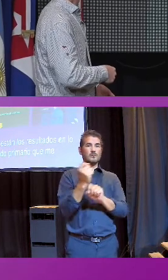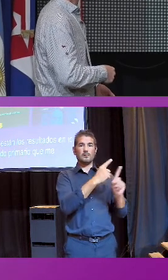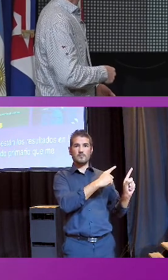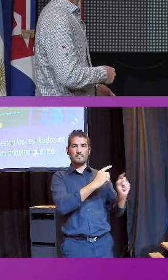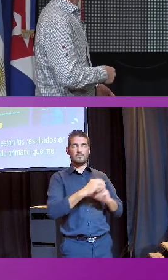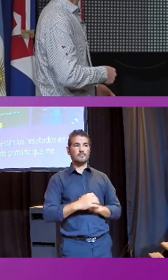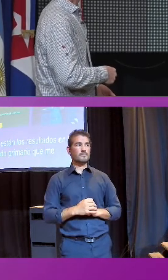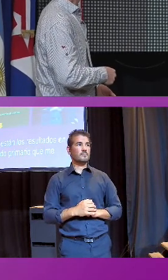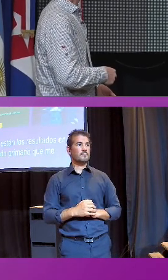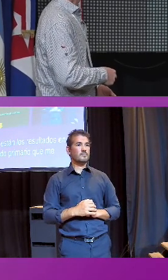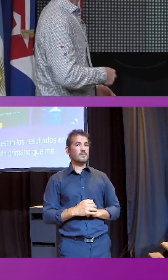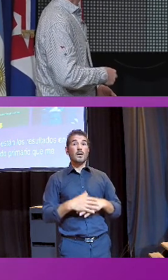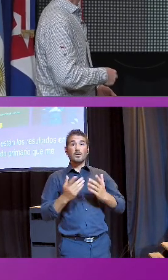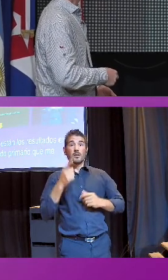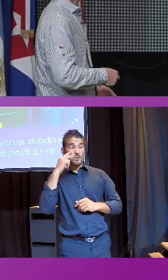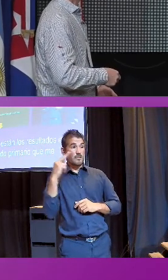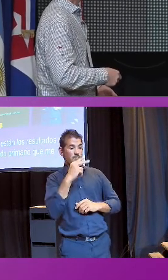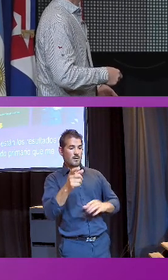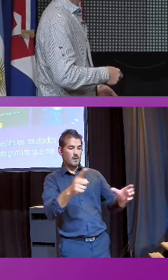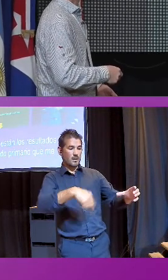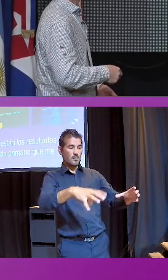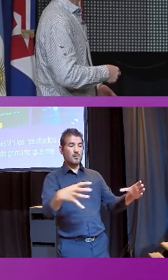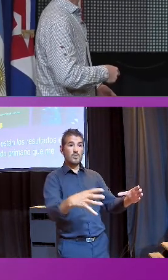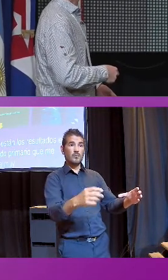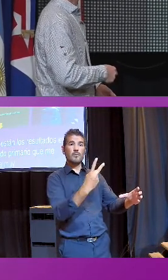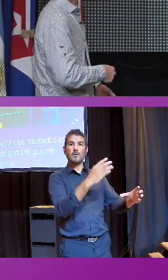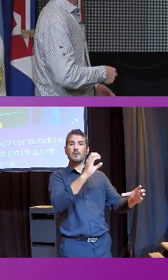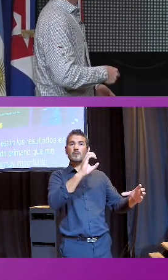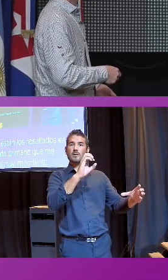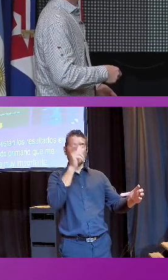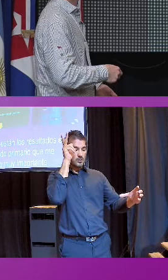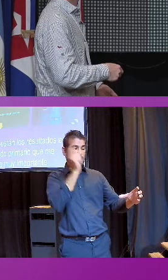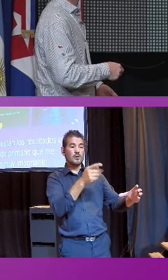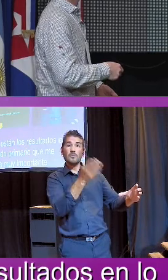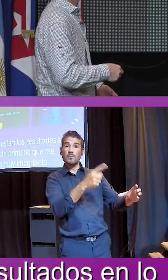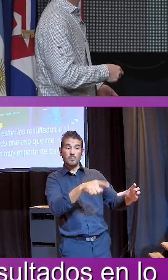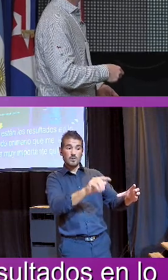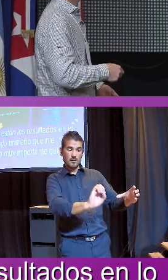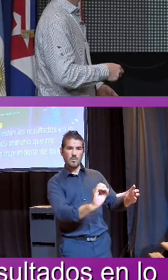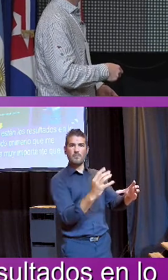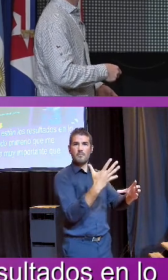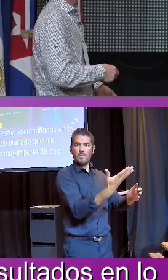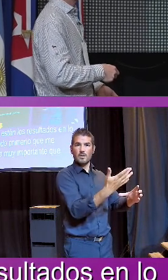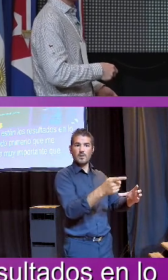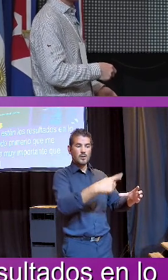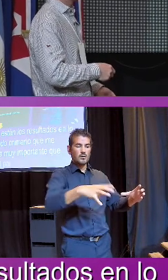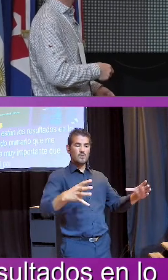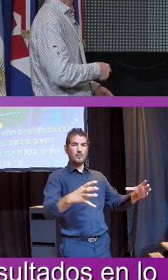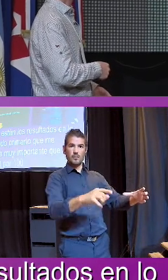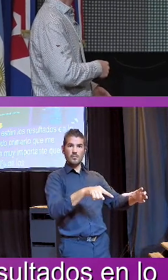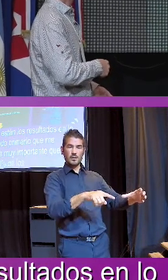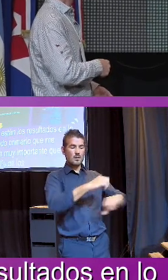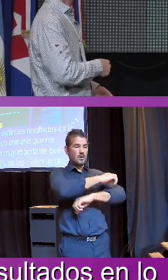Fíjense que el 28% mejoría muy importante, quiere decir que mejoraron entre el 75 y el 100% de los síntomas